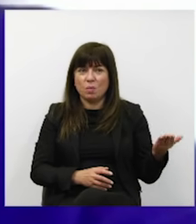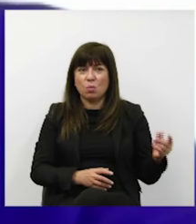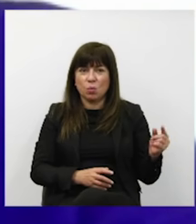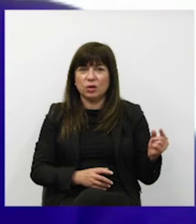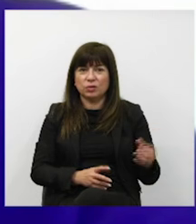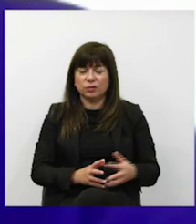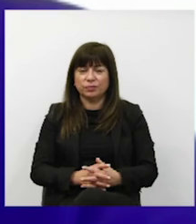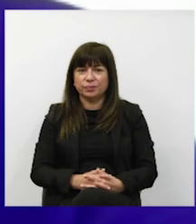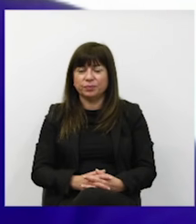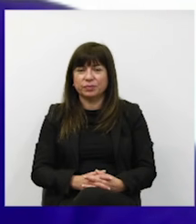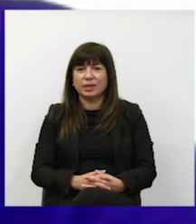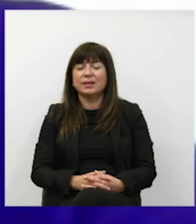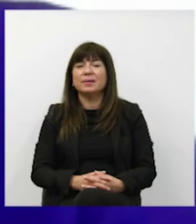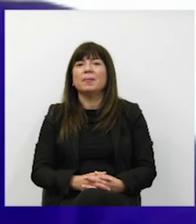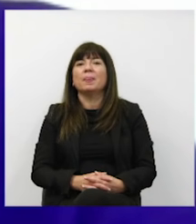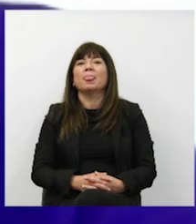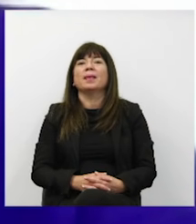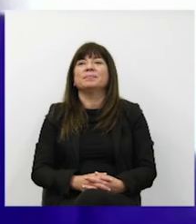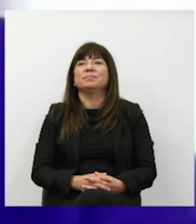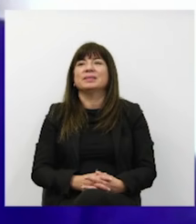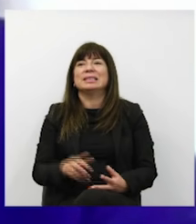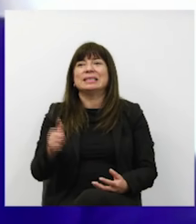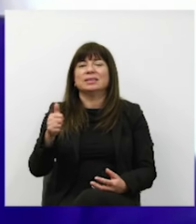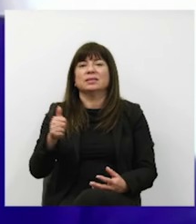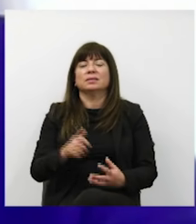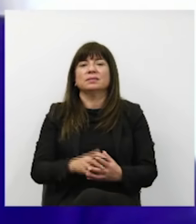del plebiscito, y yo estaba de acuerdo con eso, pero no pasó.